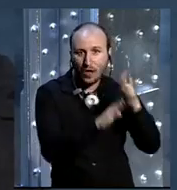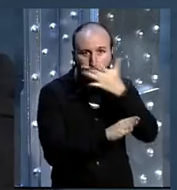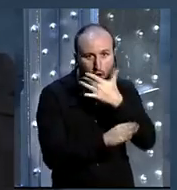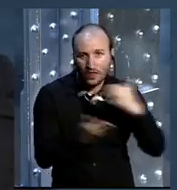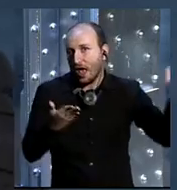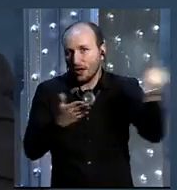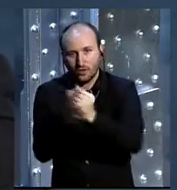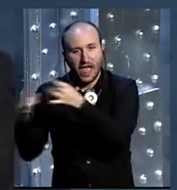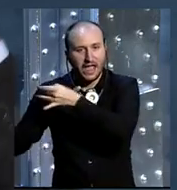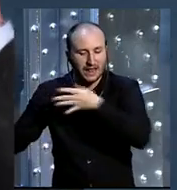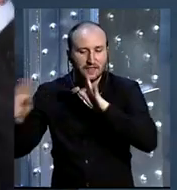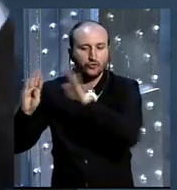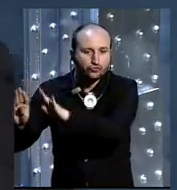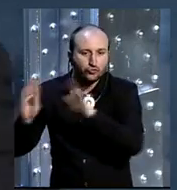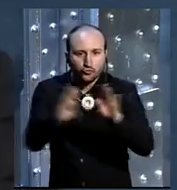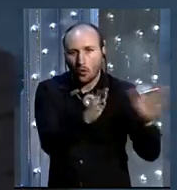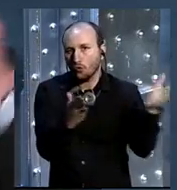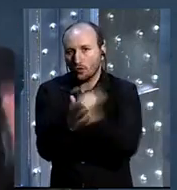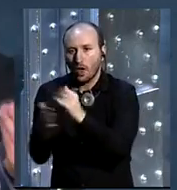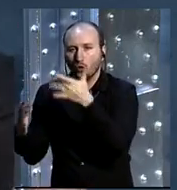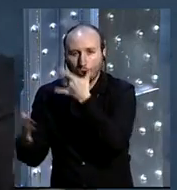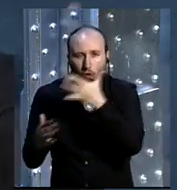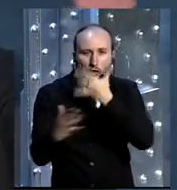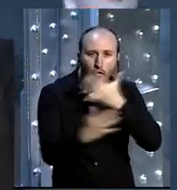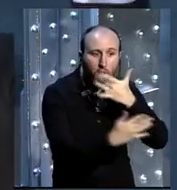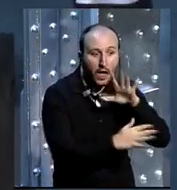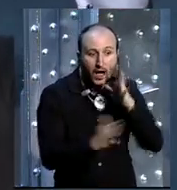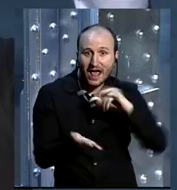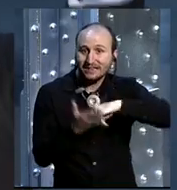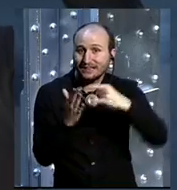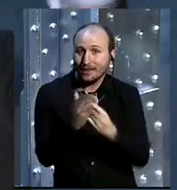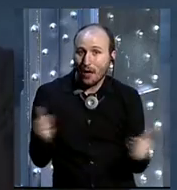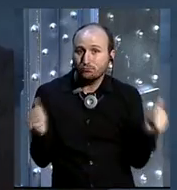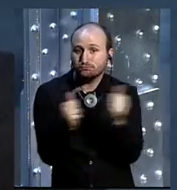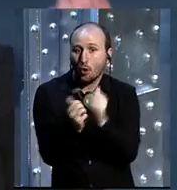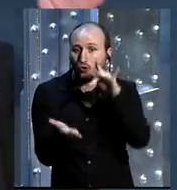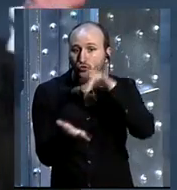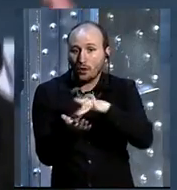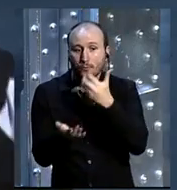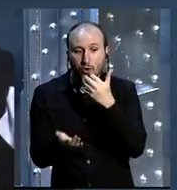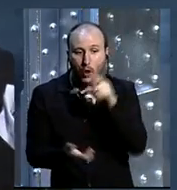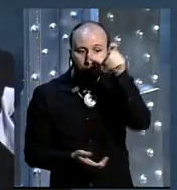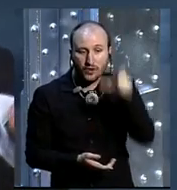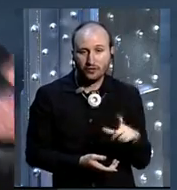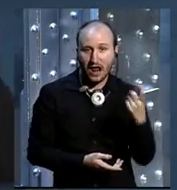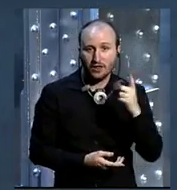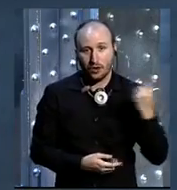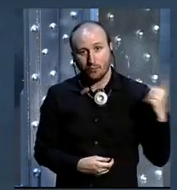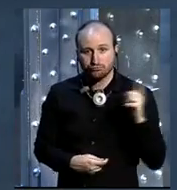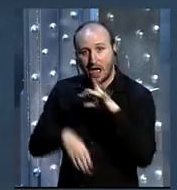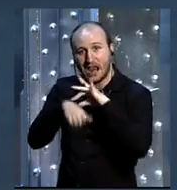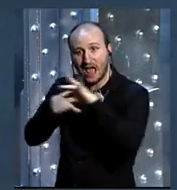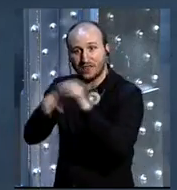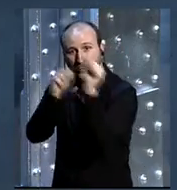irlandesa conoce las empresas irlandesas, y creamos un sistema mediante el cual el lituano va a la agencia local de protección de datos, que se pone en